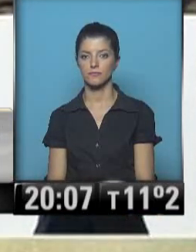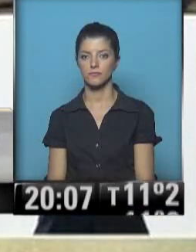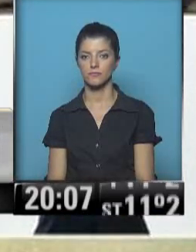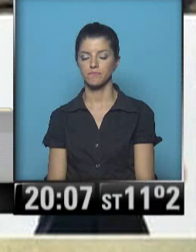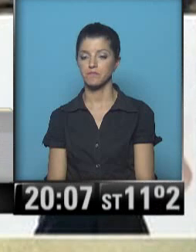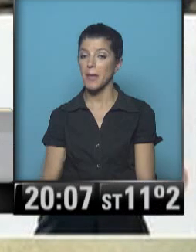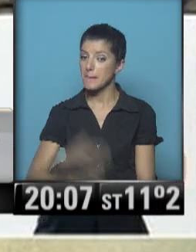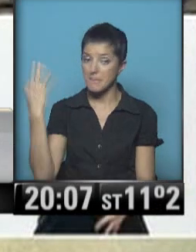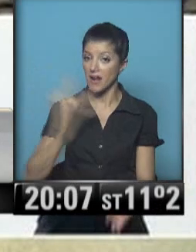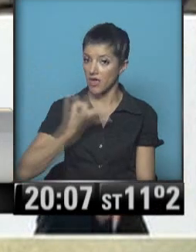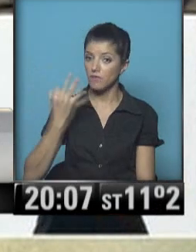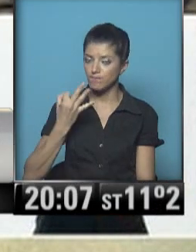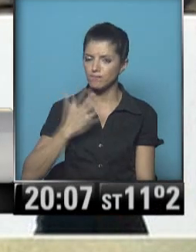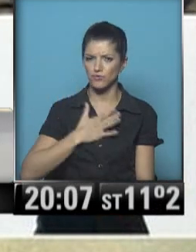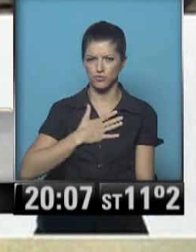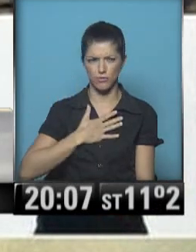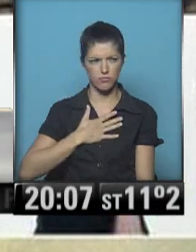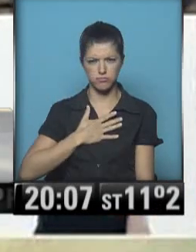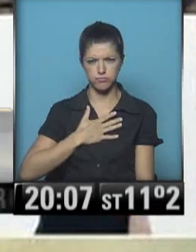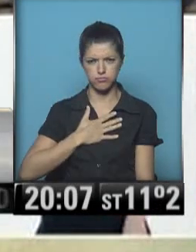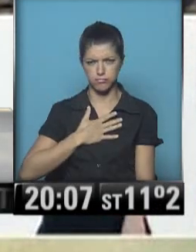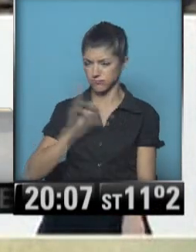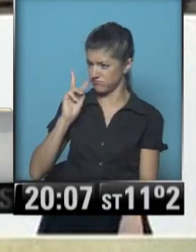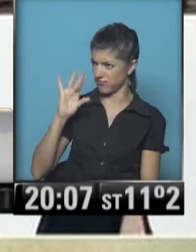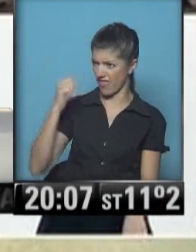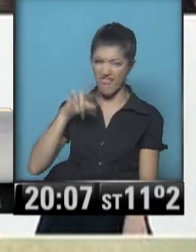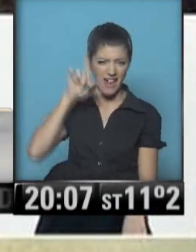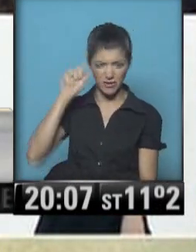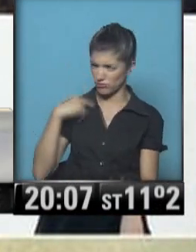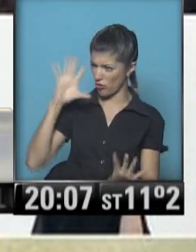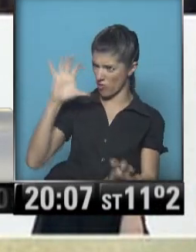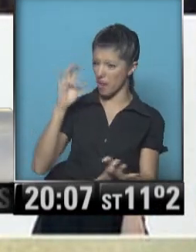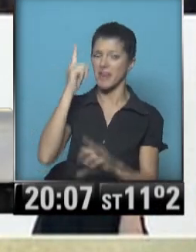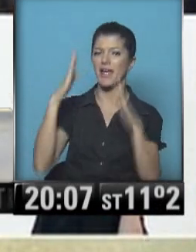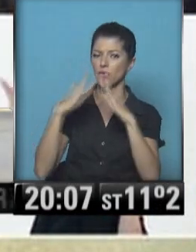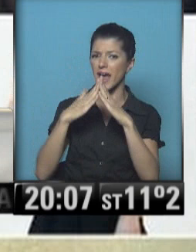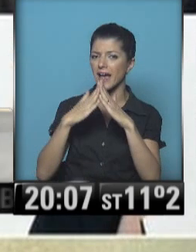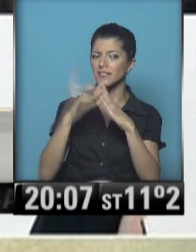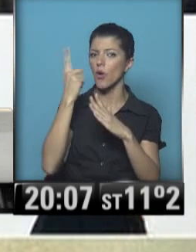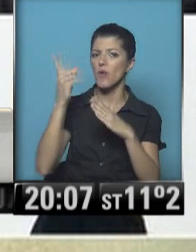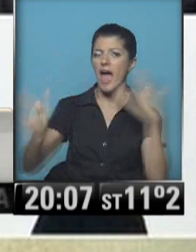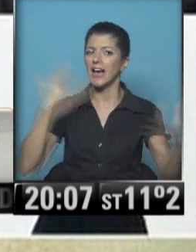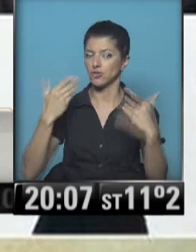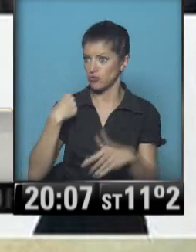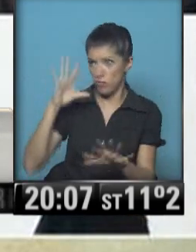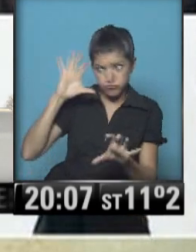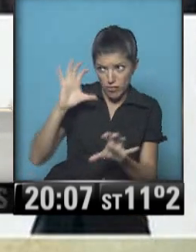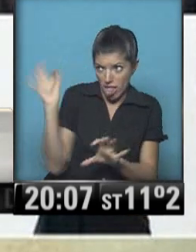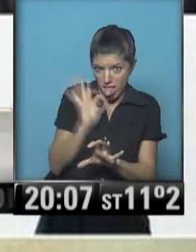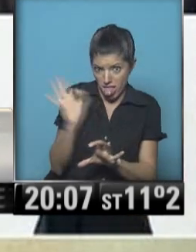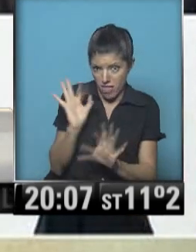la verdad que yo no recuerdo Daniel que se haya allanado la casa de un s a lo mejor yo no